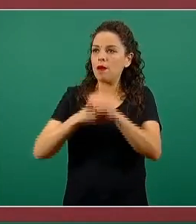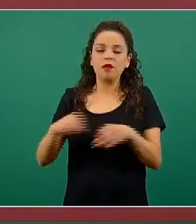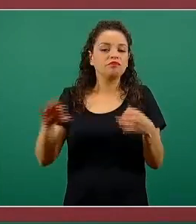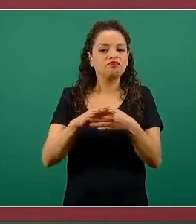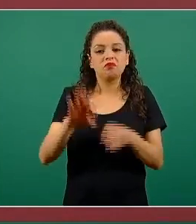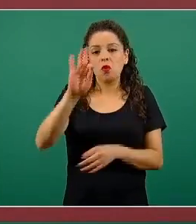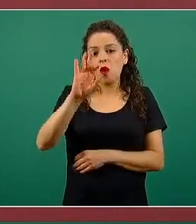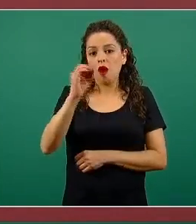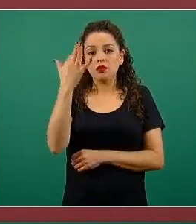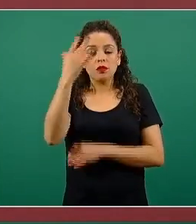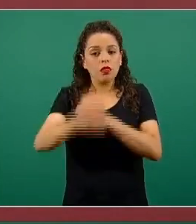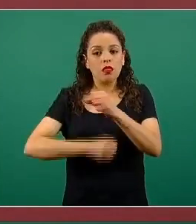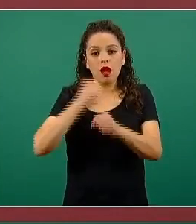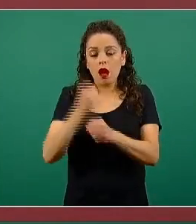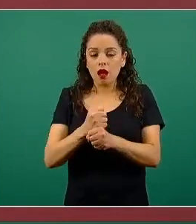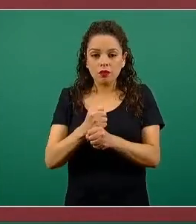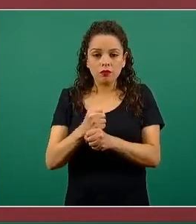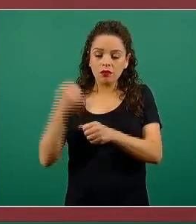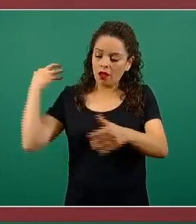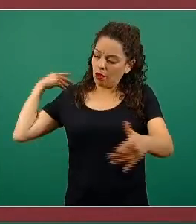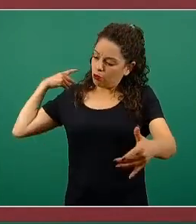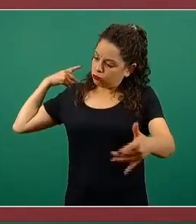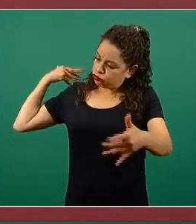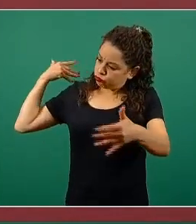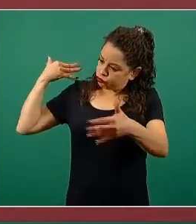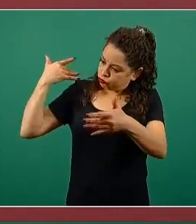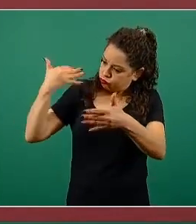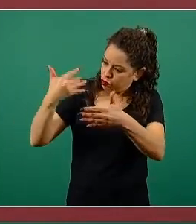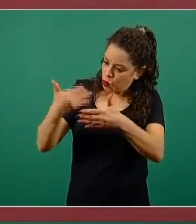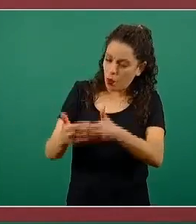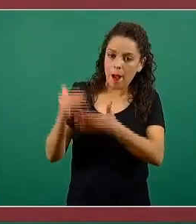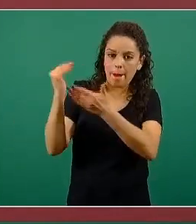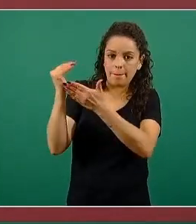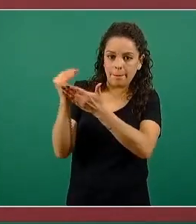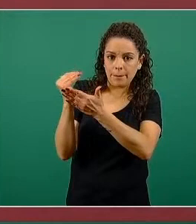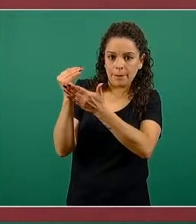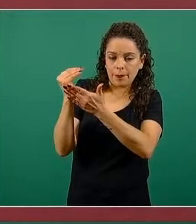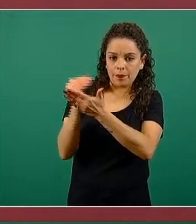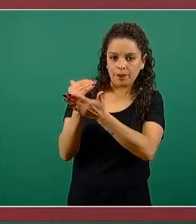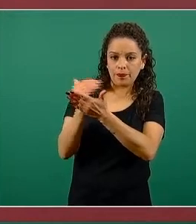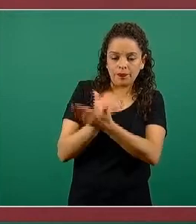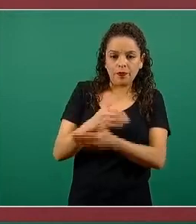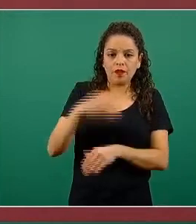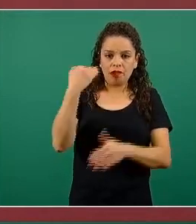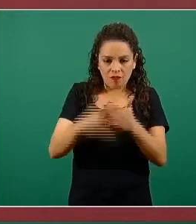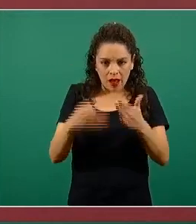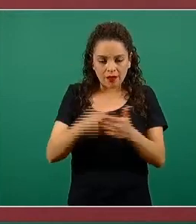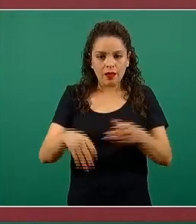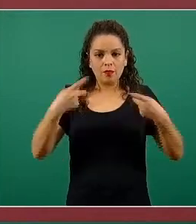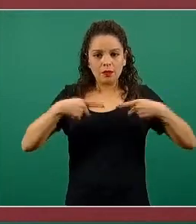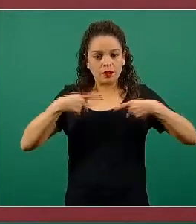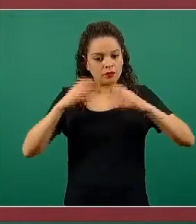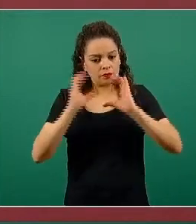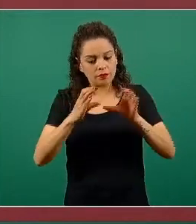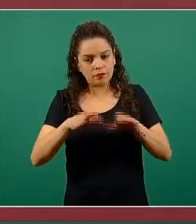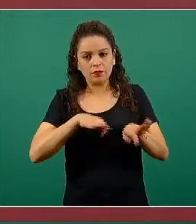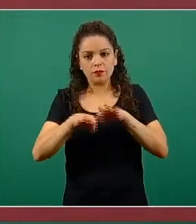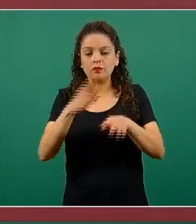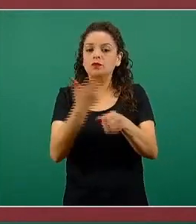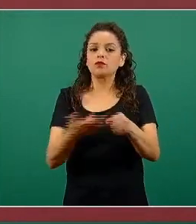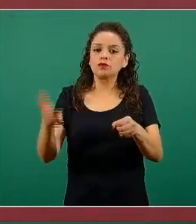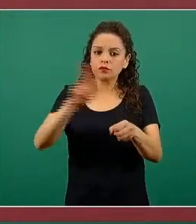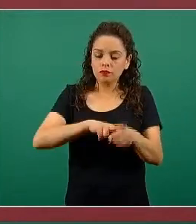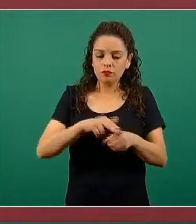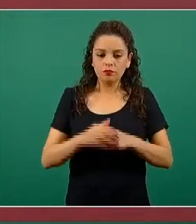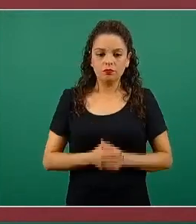40, si no es que 50 años, ha tenido menos personal del que se requiere. Estos datos que hemos dado frecuentemente,